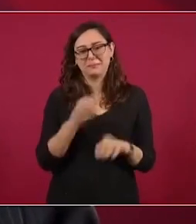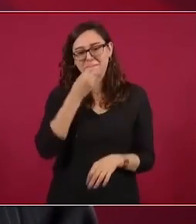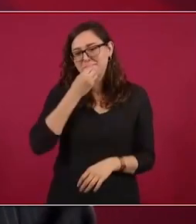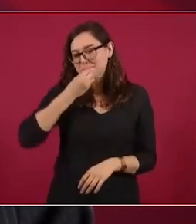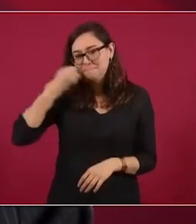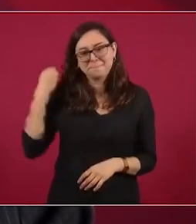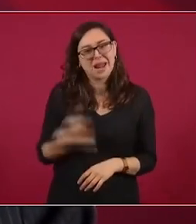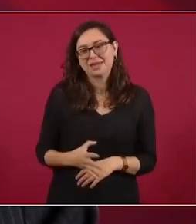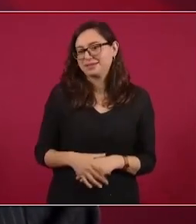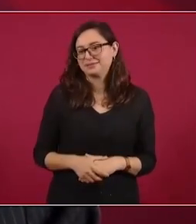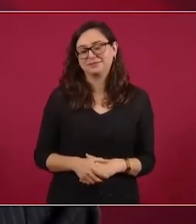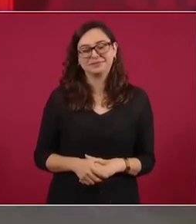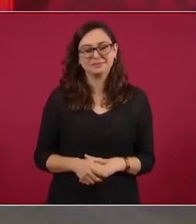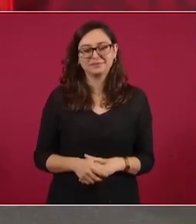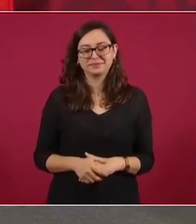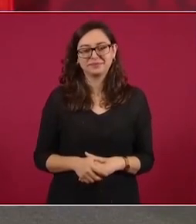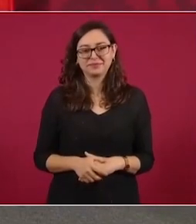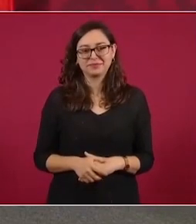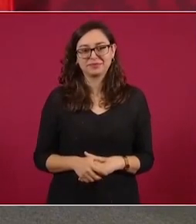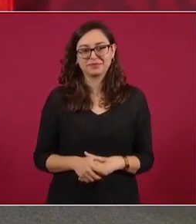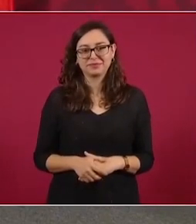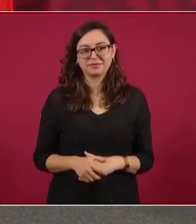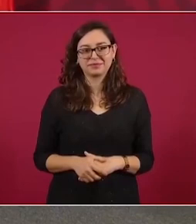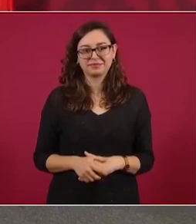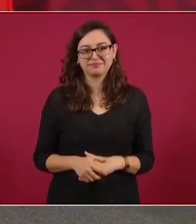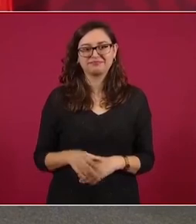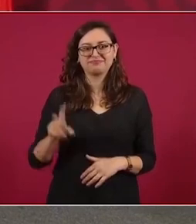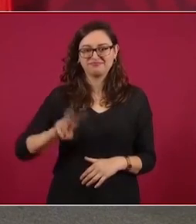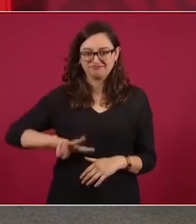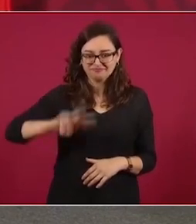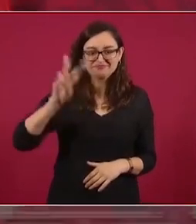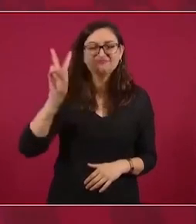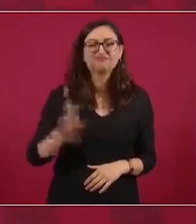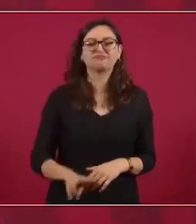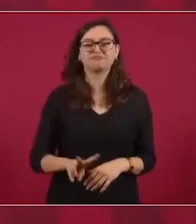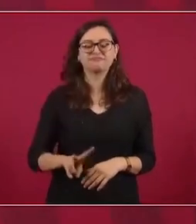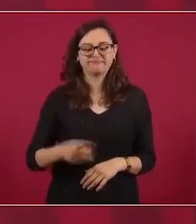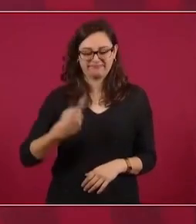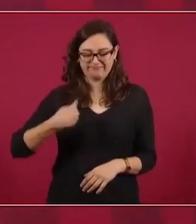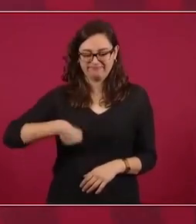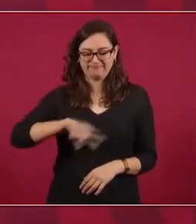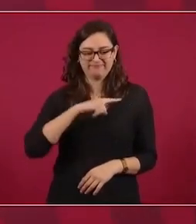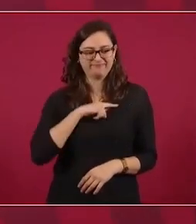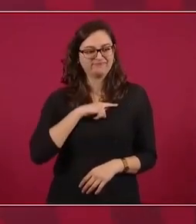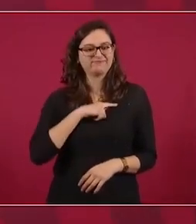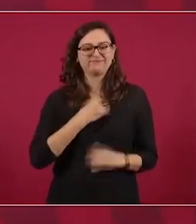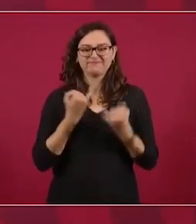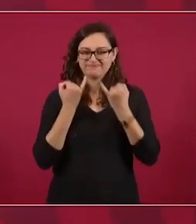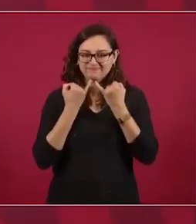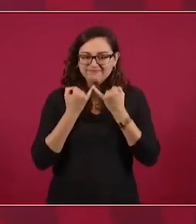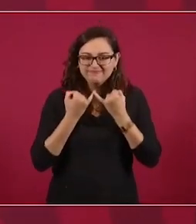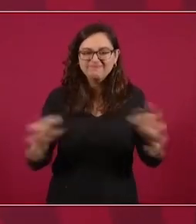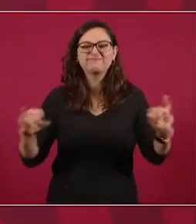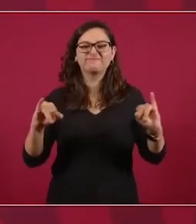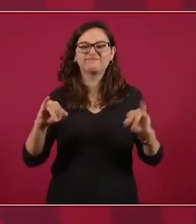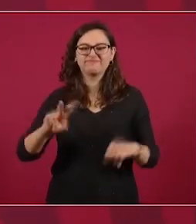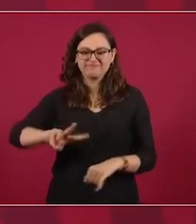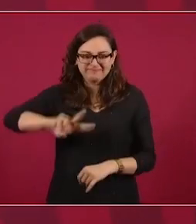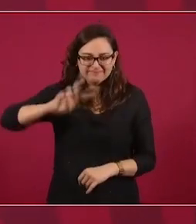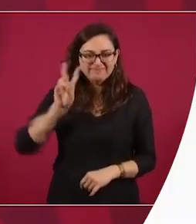extraordinario. Pues que es la reafirmación de nuestra independencia.